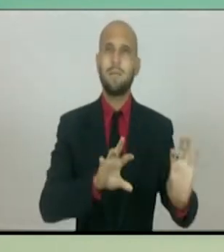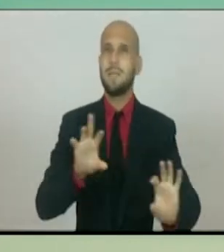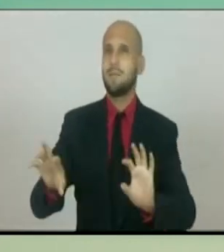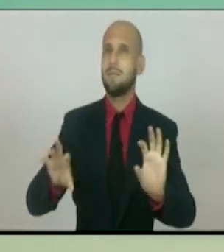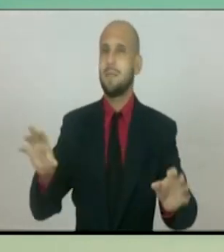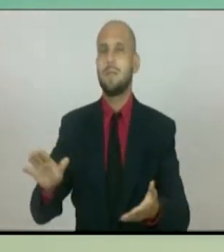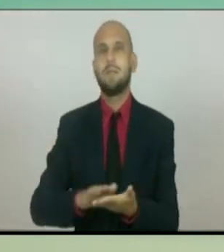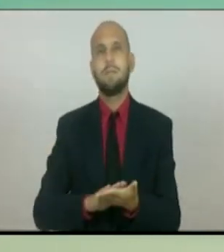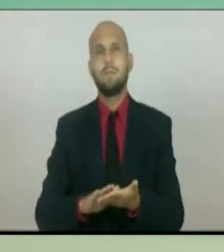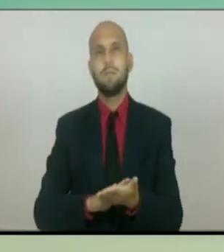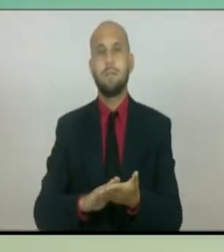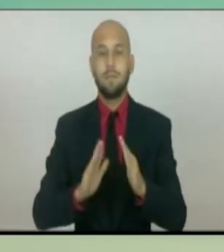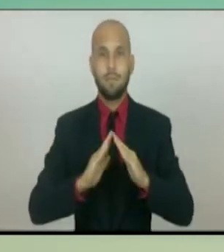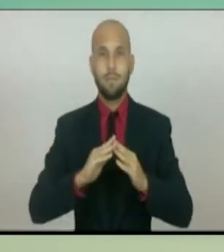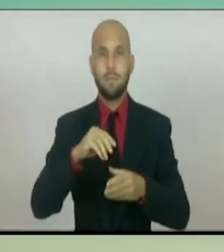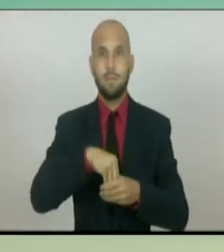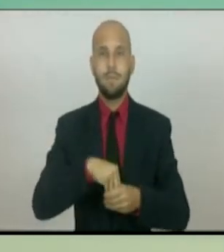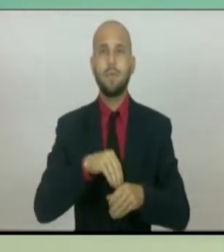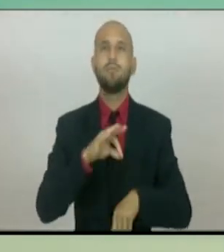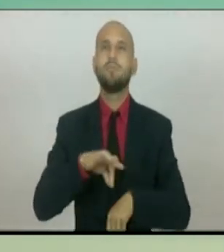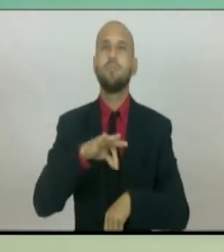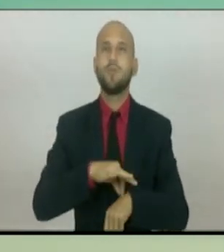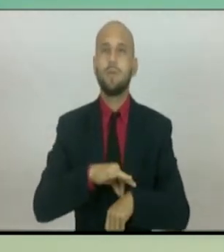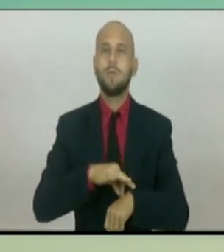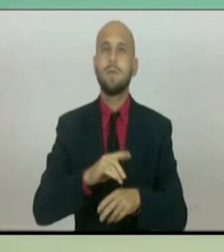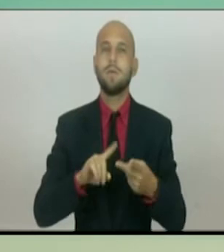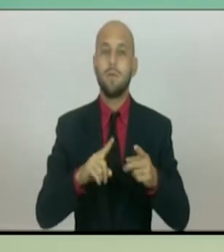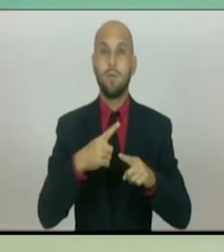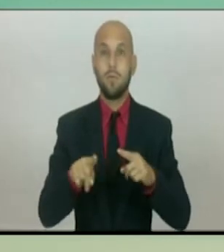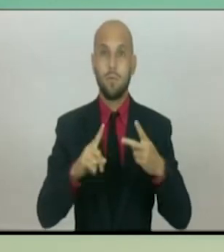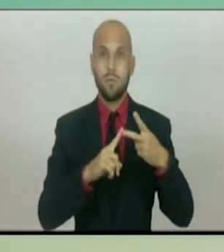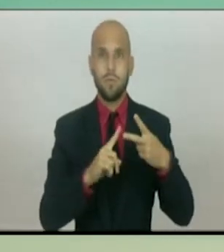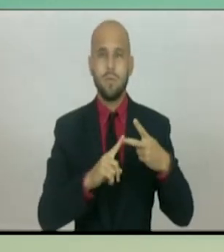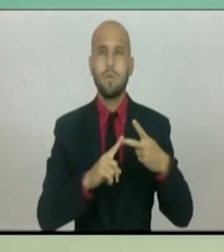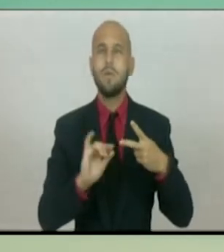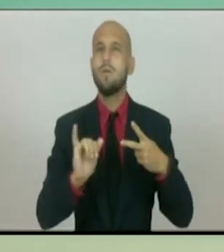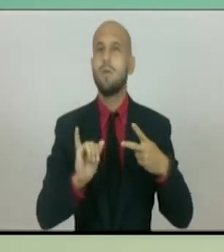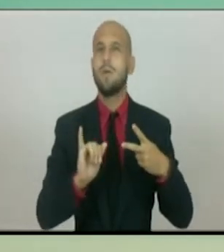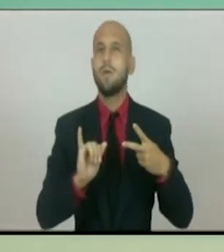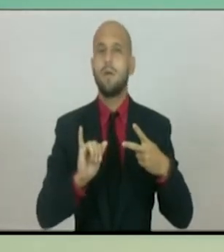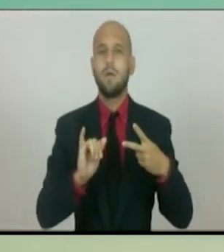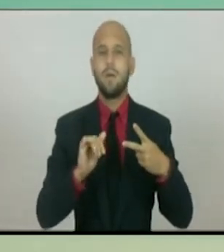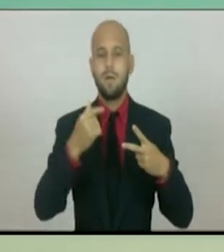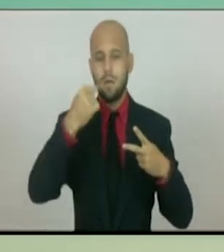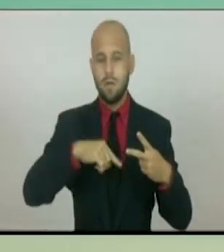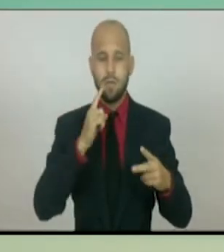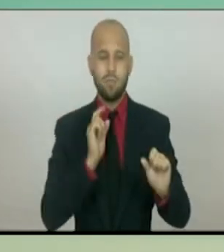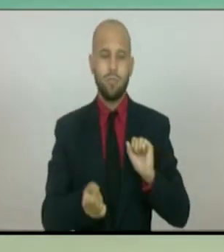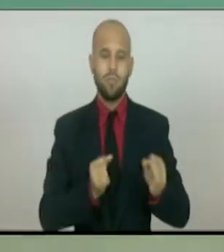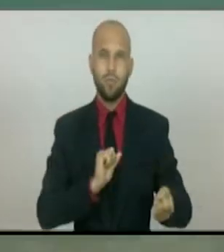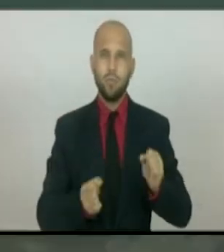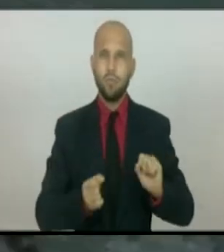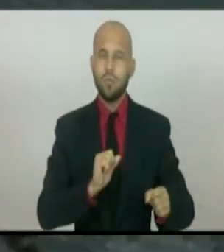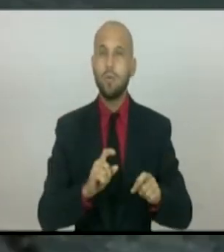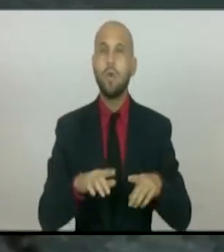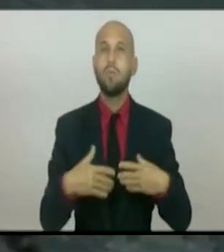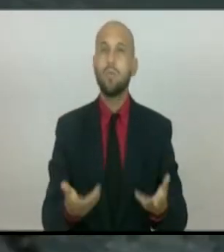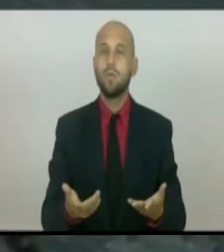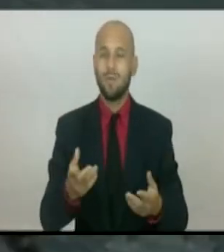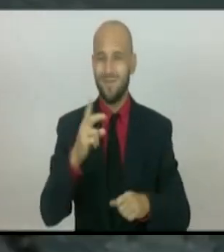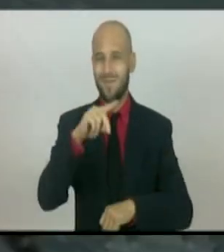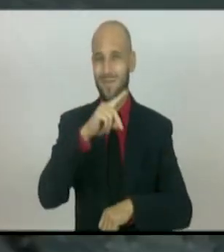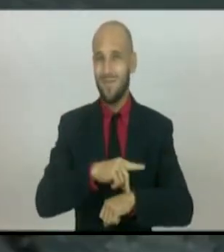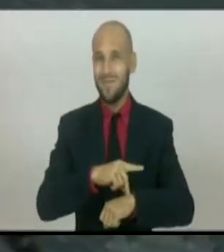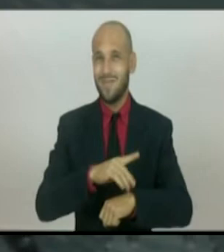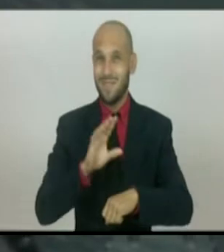porque en la vivienda está el mosquito. Lo segundo es para la vigilancia, porque esa persona debe de vigilarse. Porque el dengue, como te